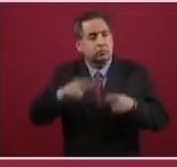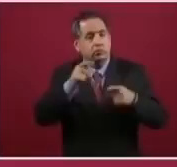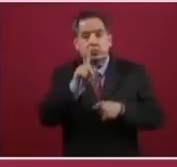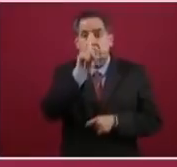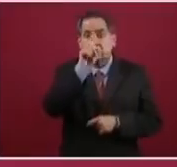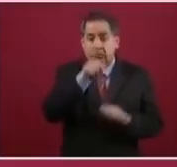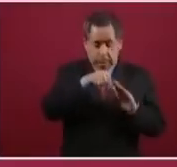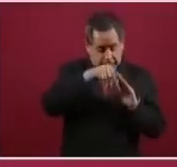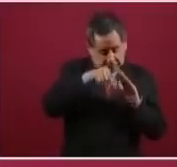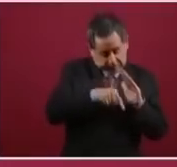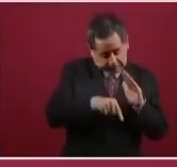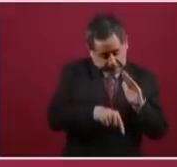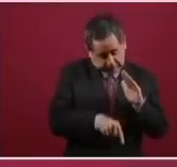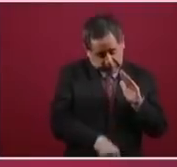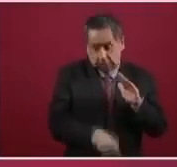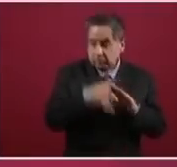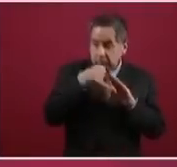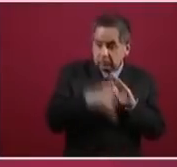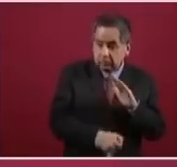profundas